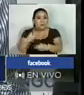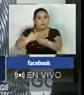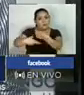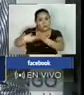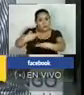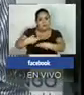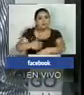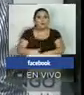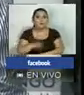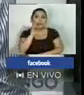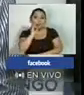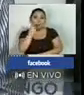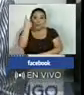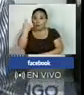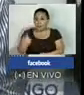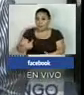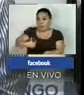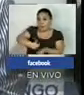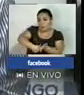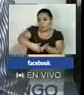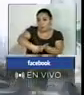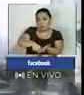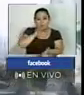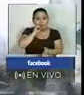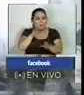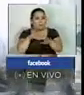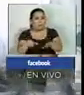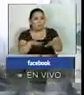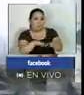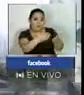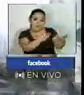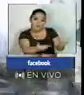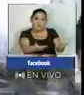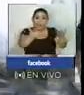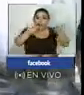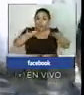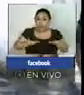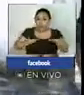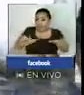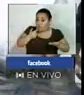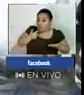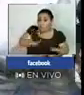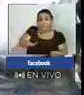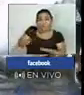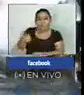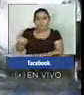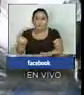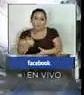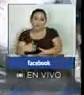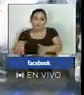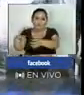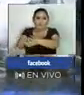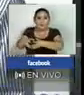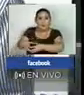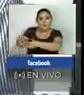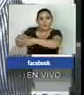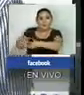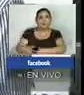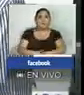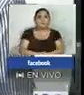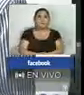Por su parte, el alcalde municipal agradeció el aporte que además beneficiará a otros sectores de la comuna.